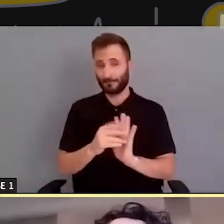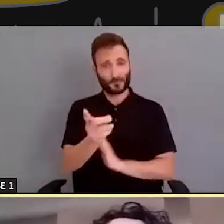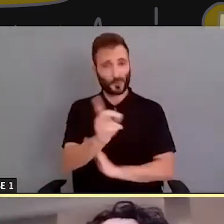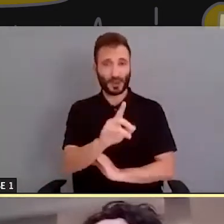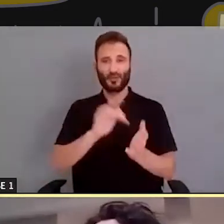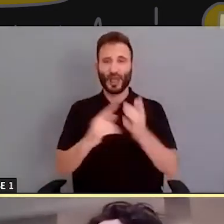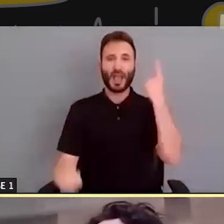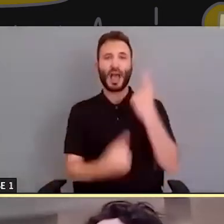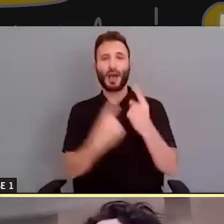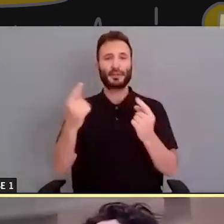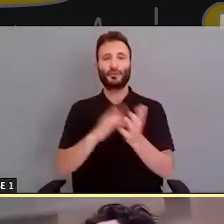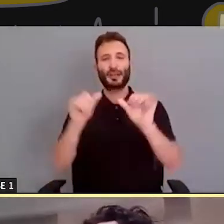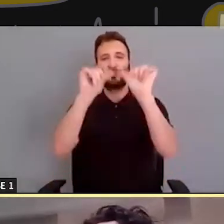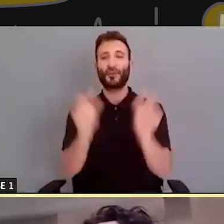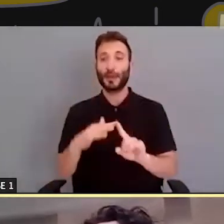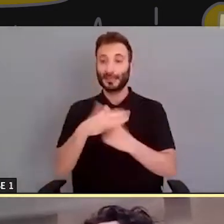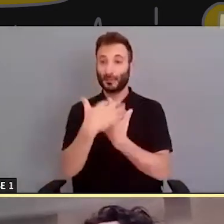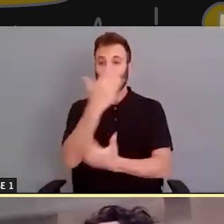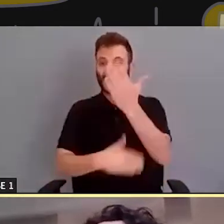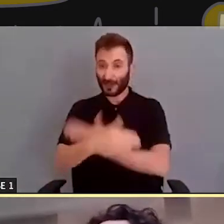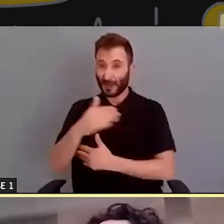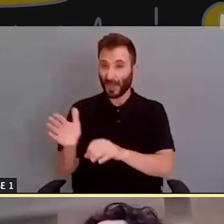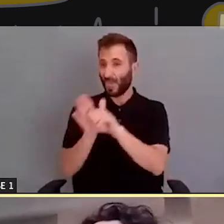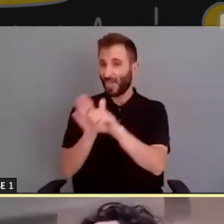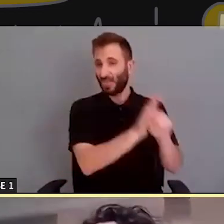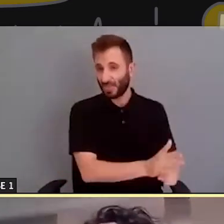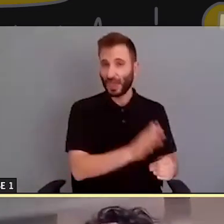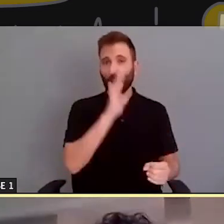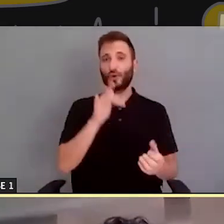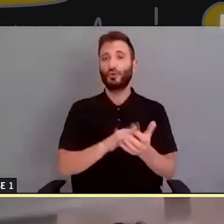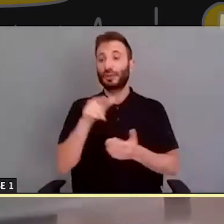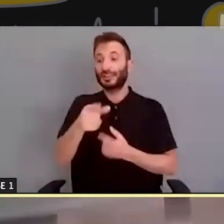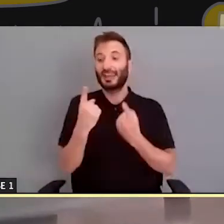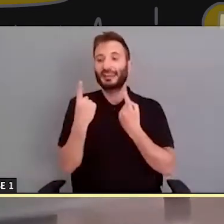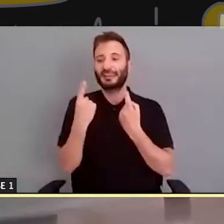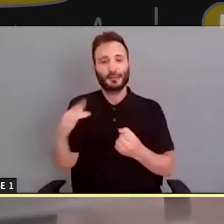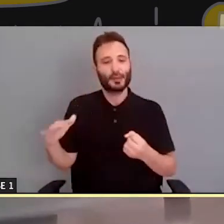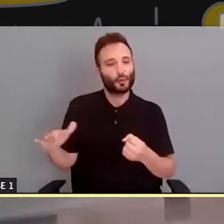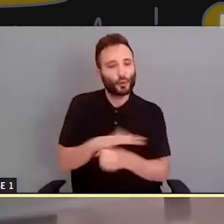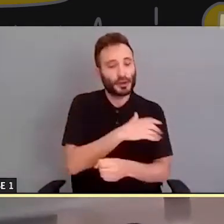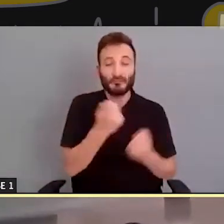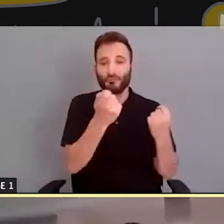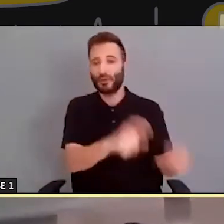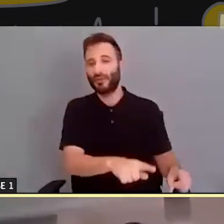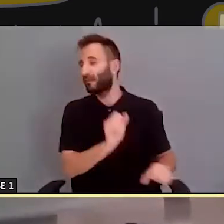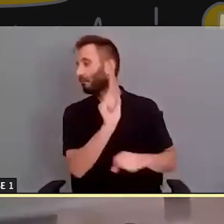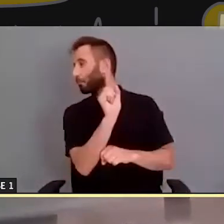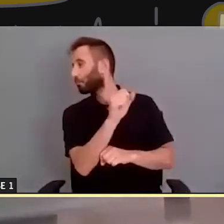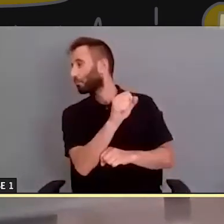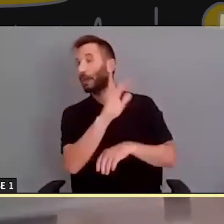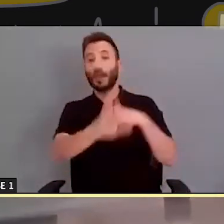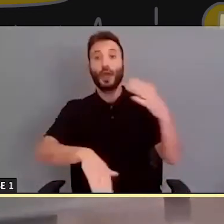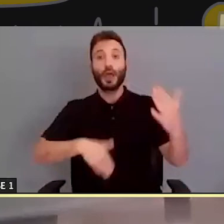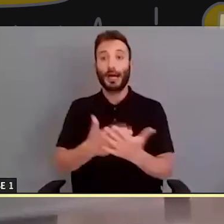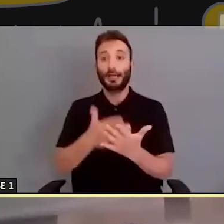un poco de espaldas porque no ha necesitado, digamos, satisfacer esas necesidades de ese colectivo, hasta que en un momento